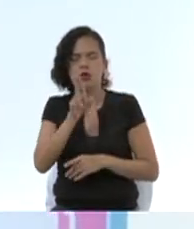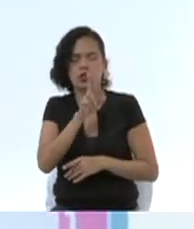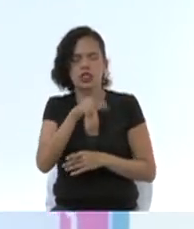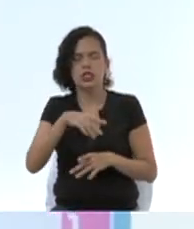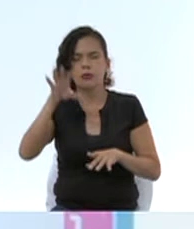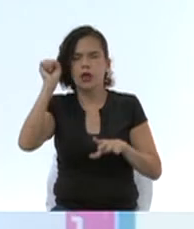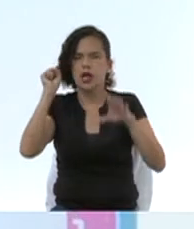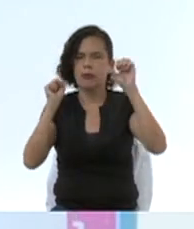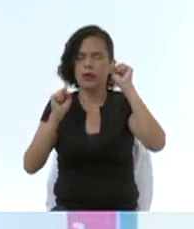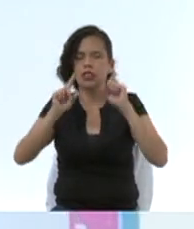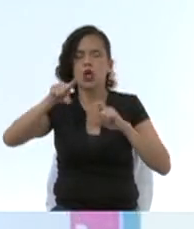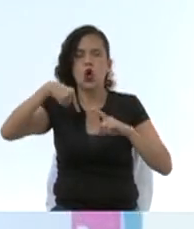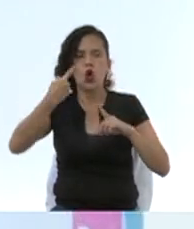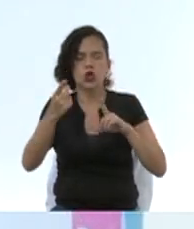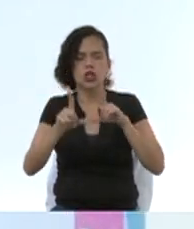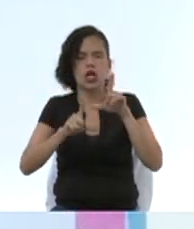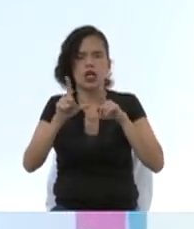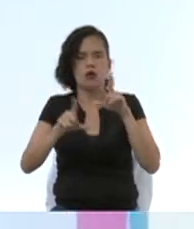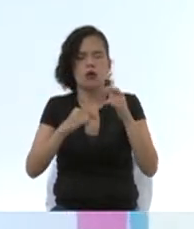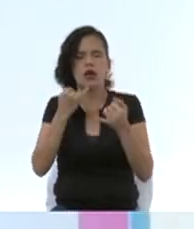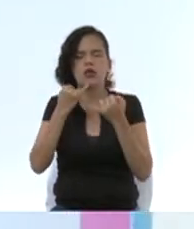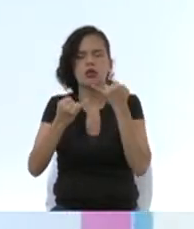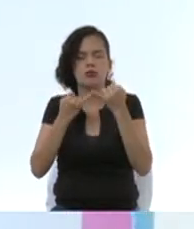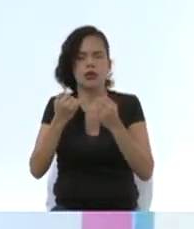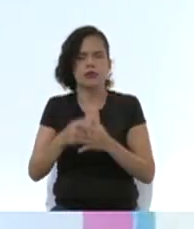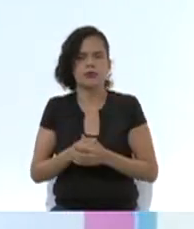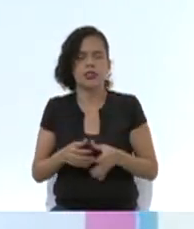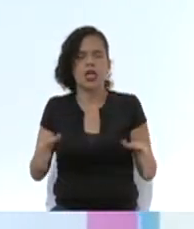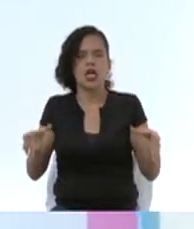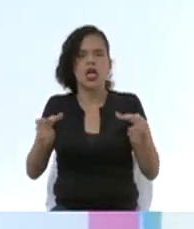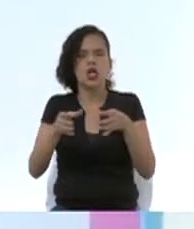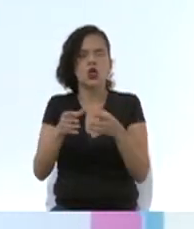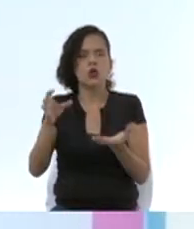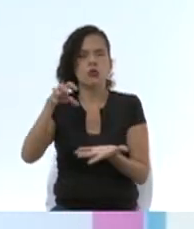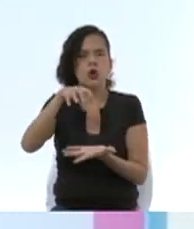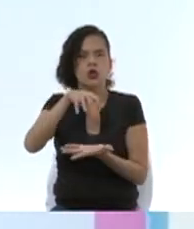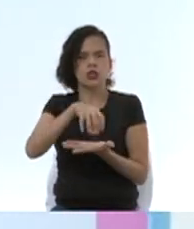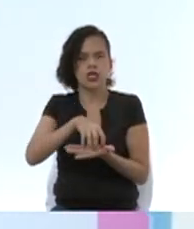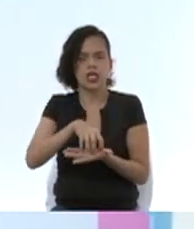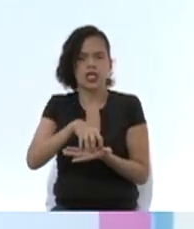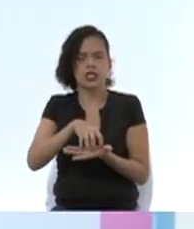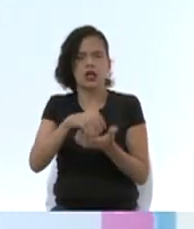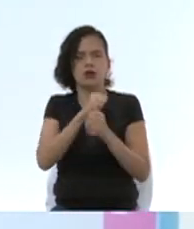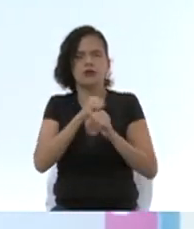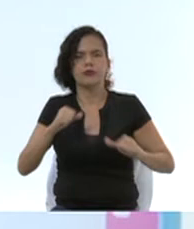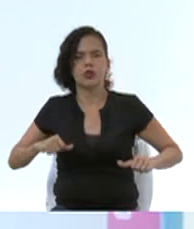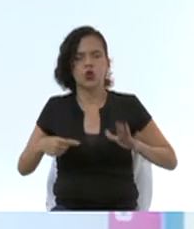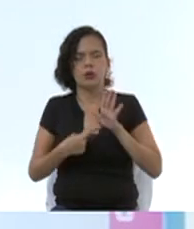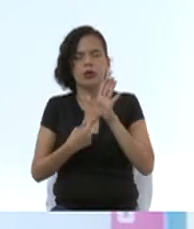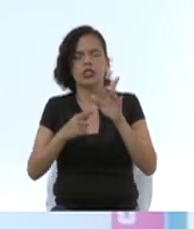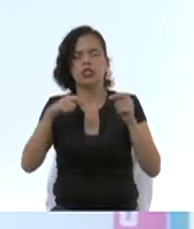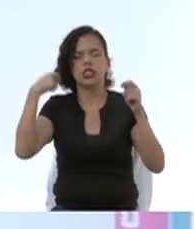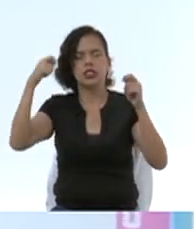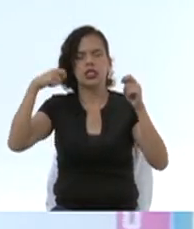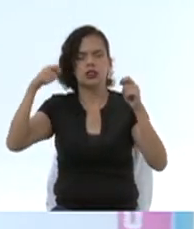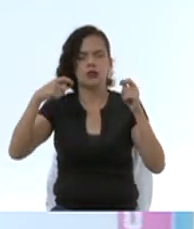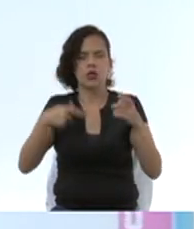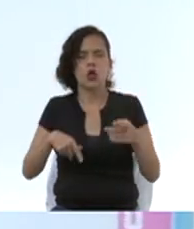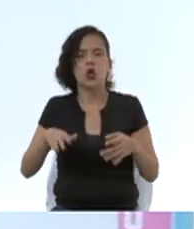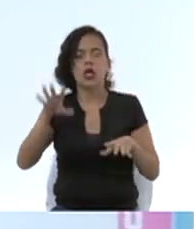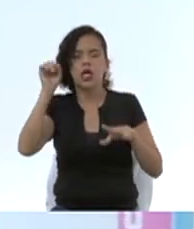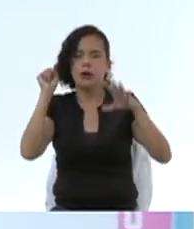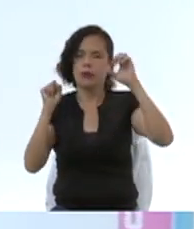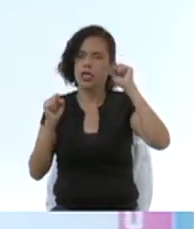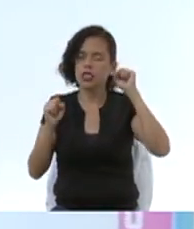para aprender otras lenguas e idiomas. A continuación, el CEBIT del Estado Anzoátegui nos presenta el siguiente video tutorial con el